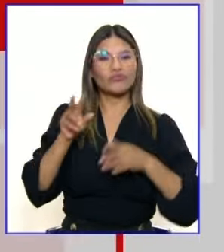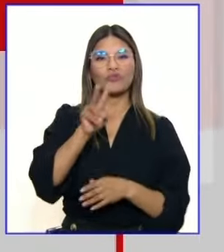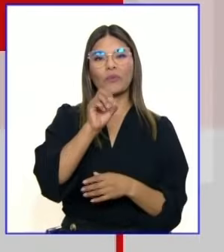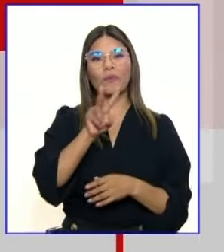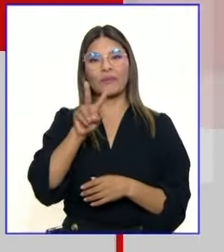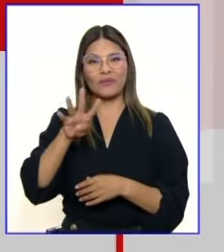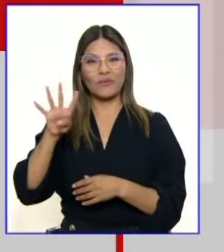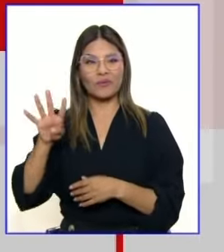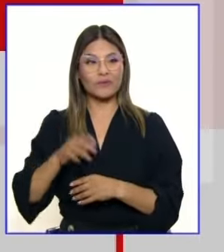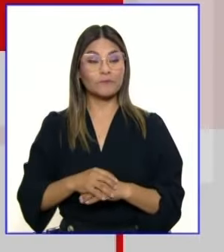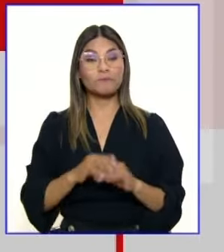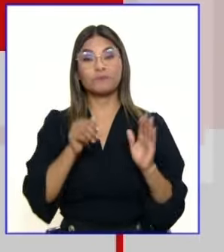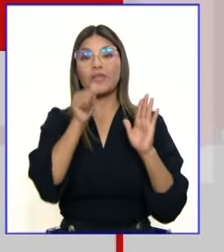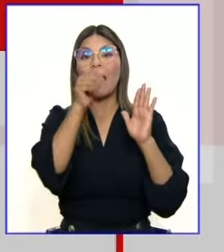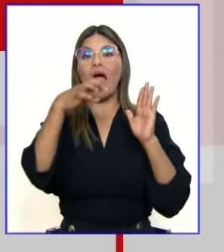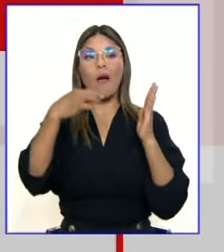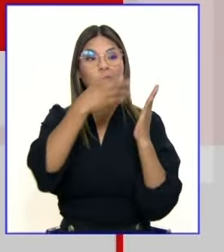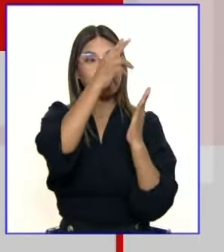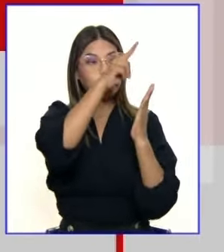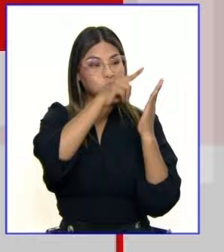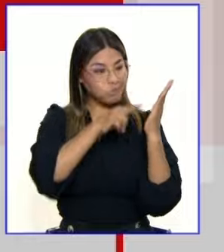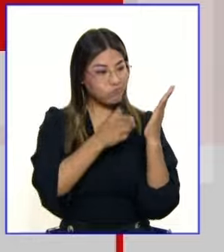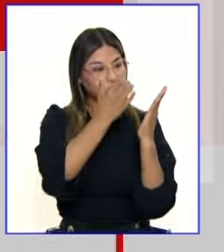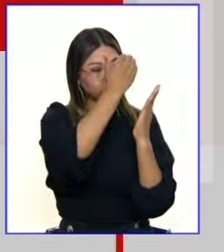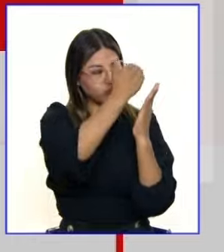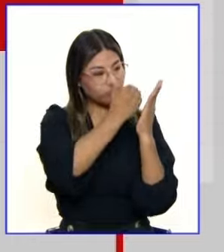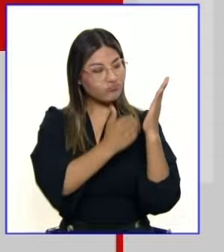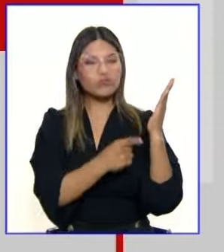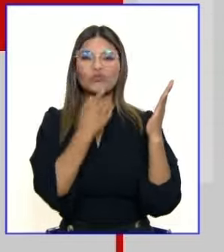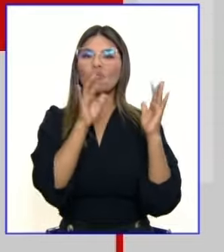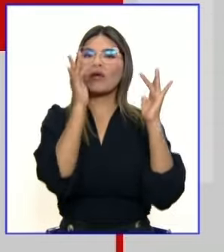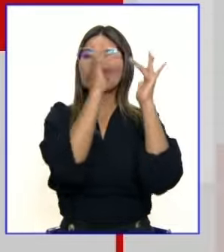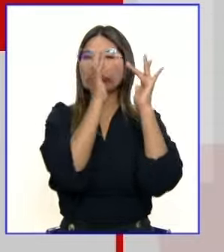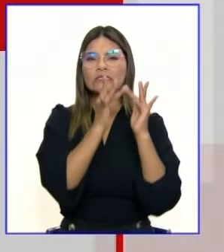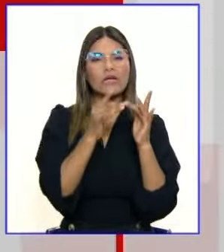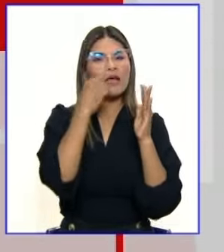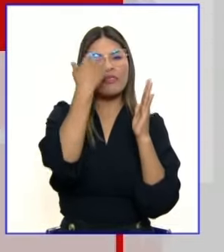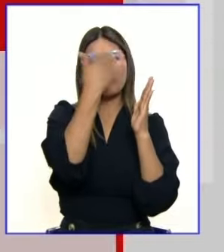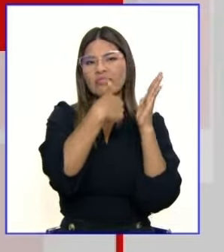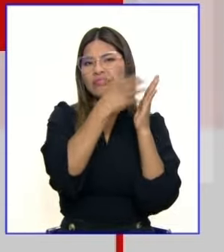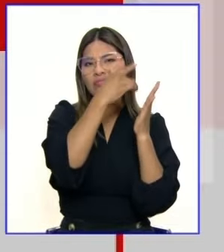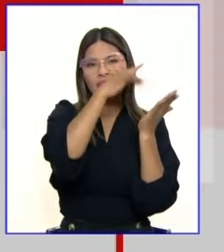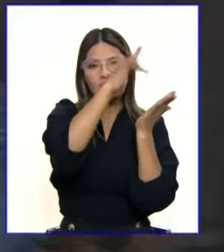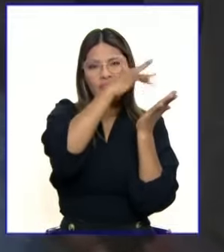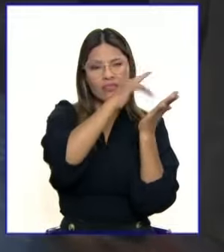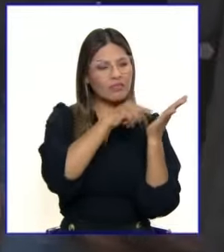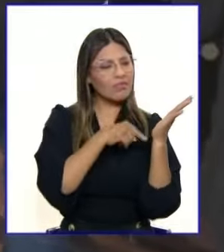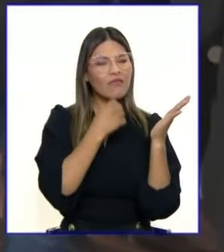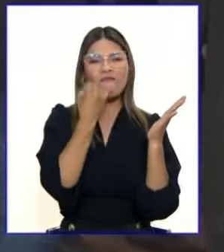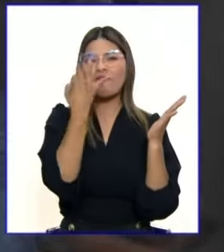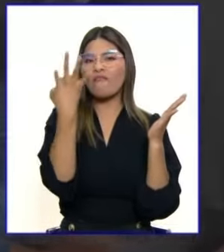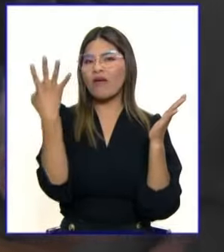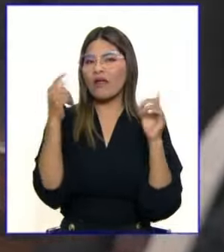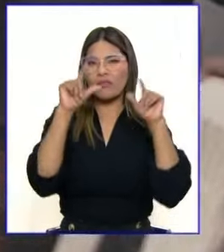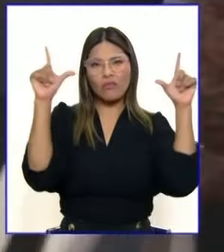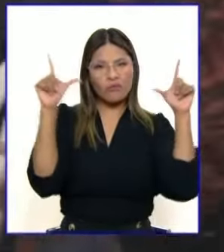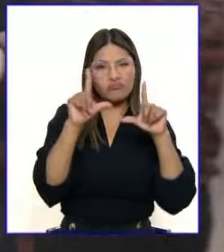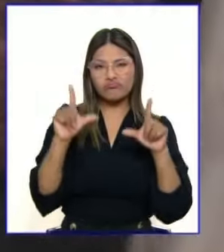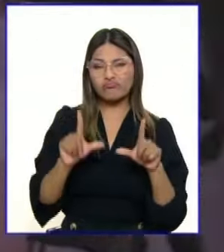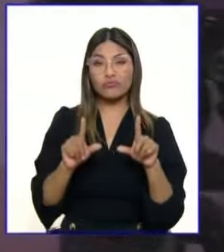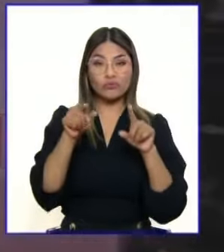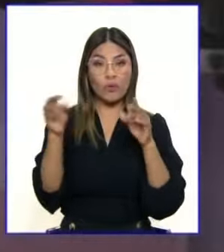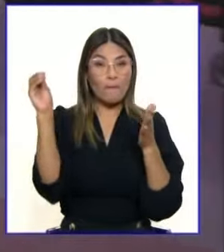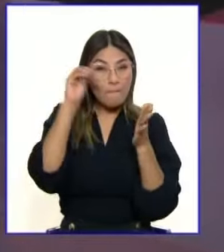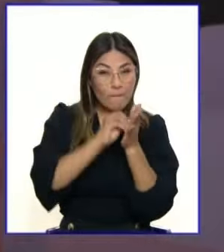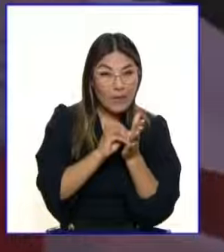esta app podrá ver y escuchar en tiempo real todas las señales y programas que ofrece el IRTP. Si quiere tener mayores